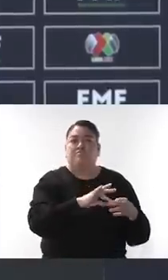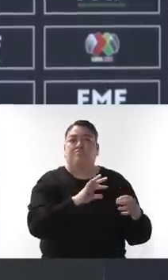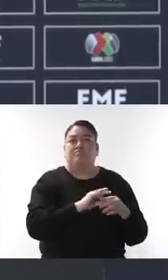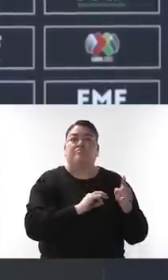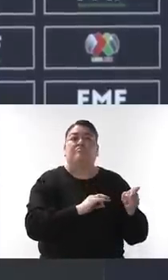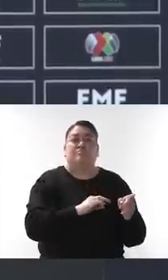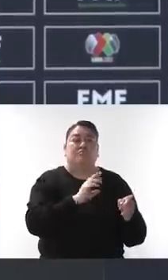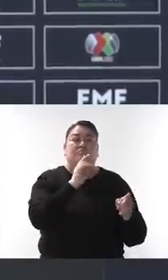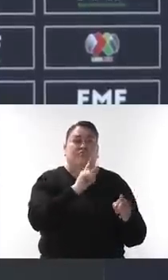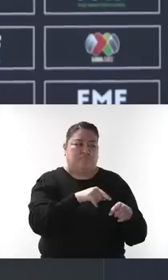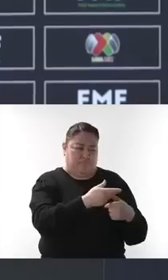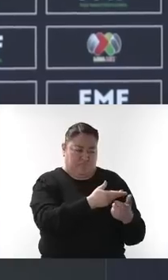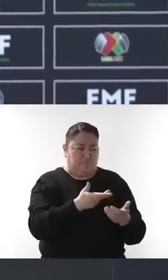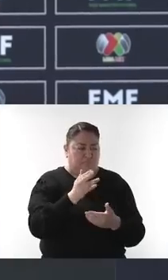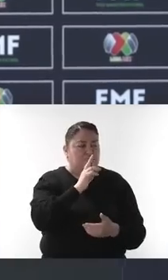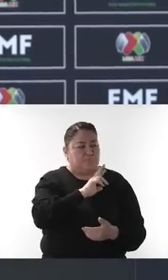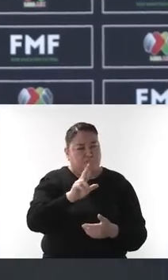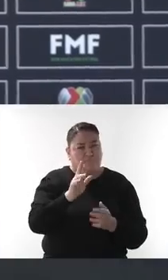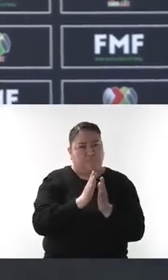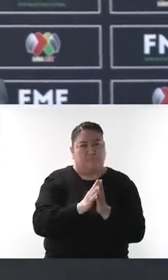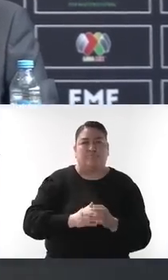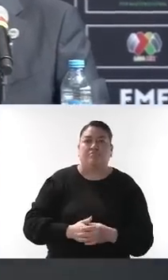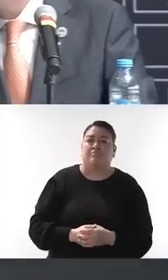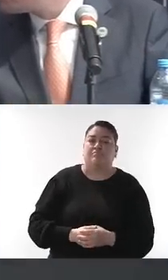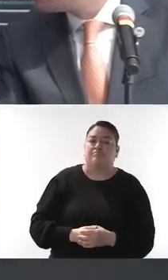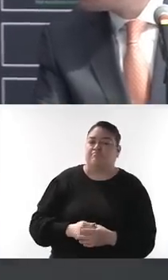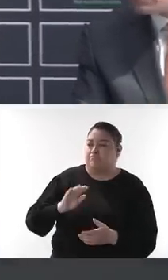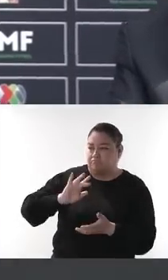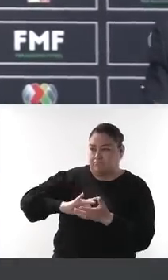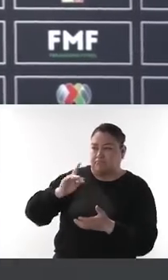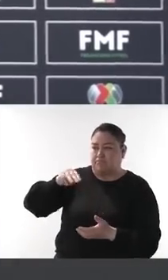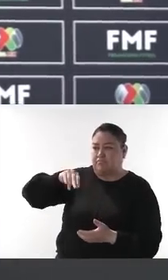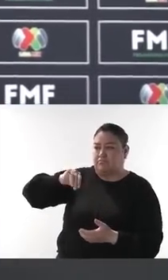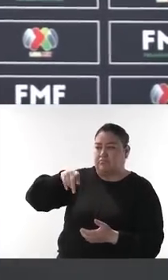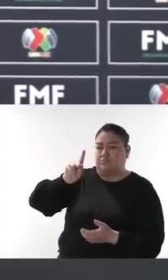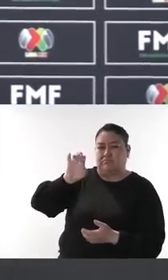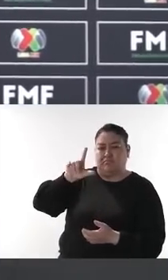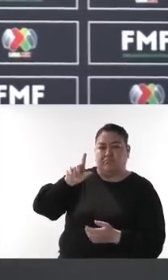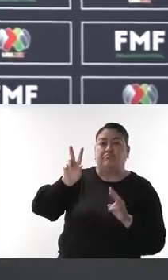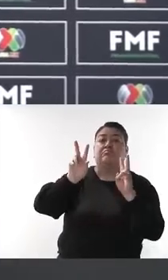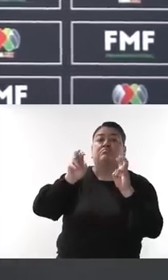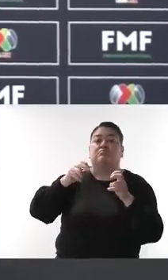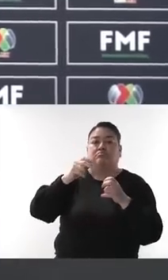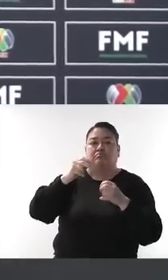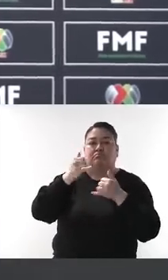esos escenarios? Gracias, querido Miquel. El tema de Libertadores